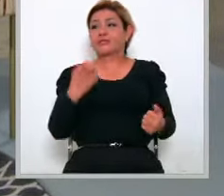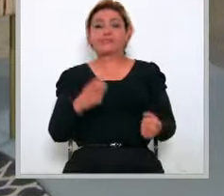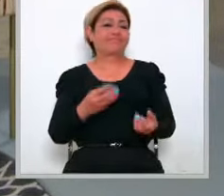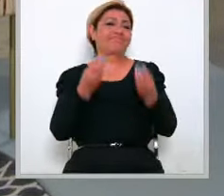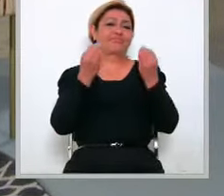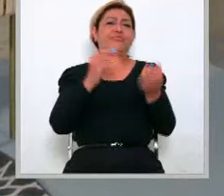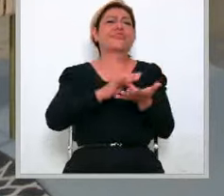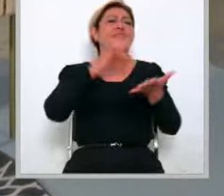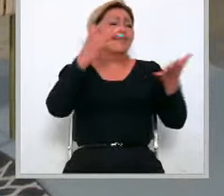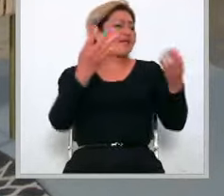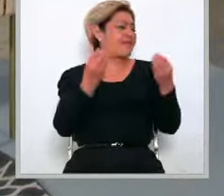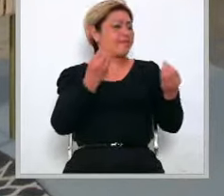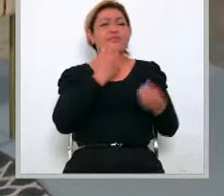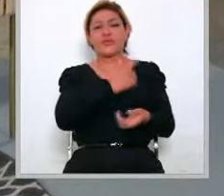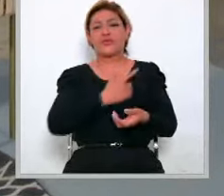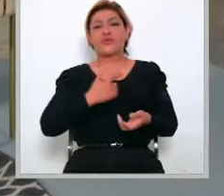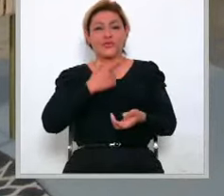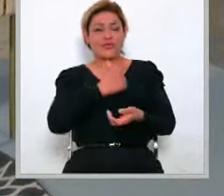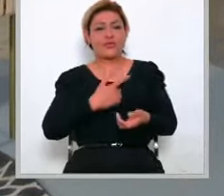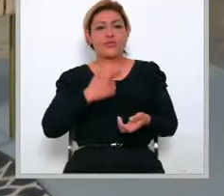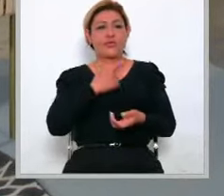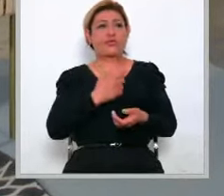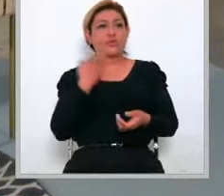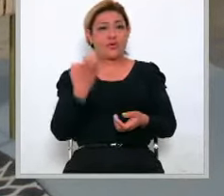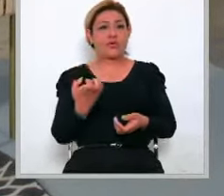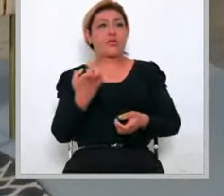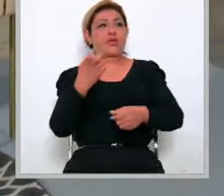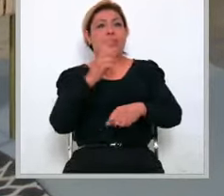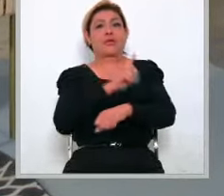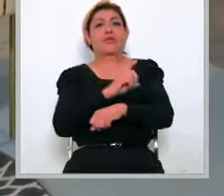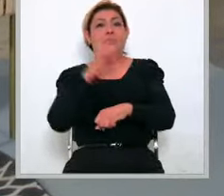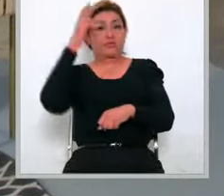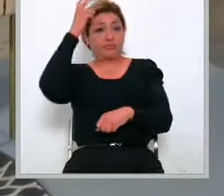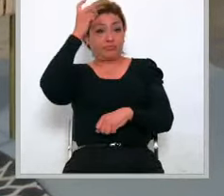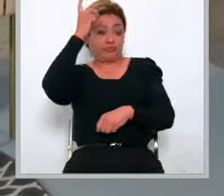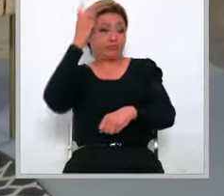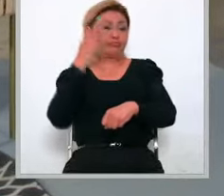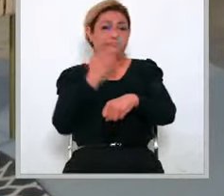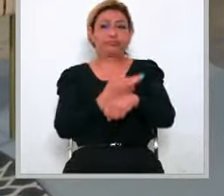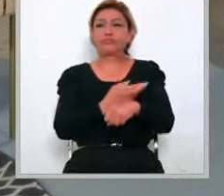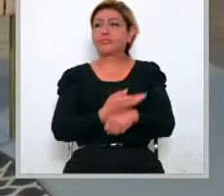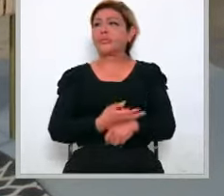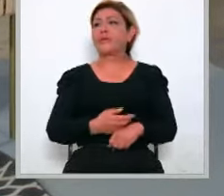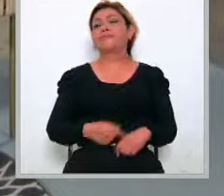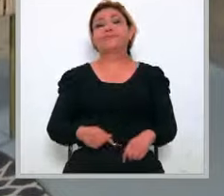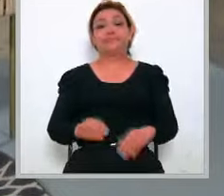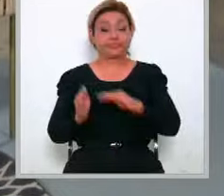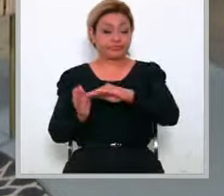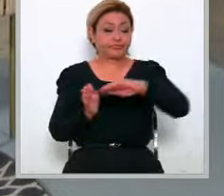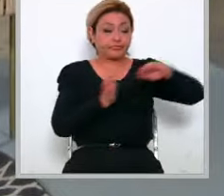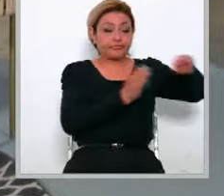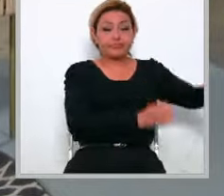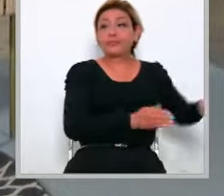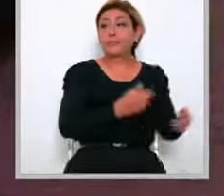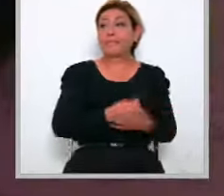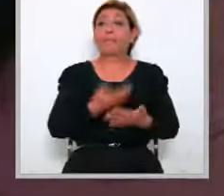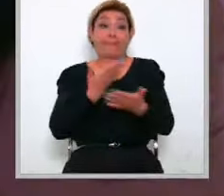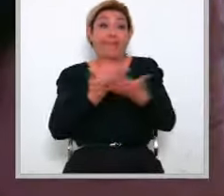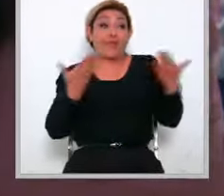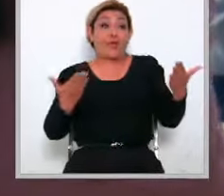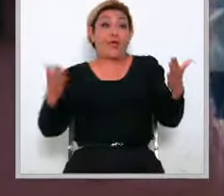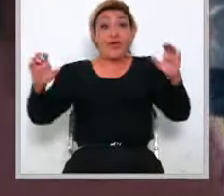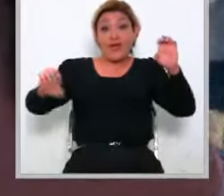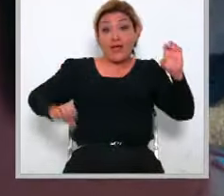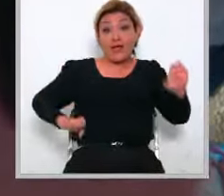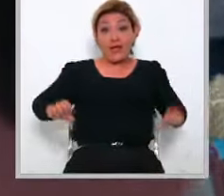gracias. Mucho gusto. Parece Sofi, si nosotros seguimos aquí disfrutando de parte de este evento. Por ejemplo, nosotros de repente tenemos chance